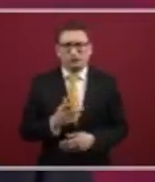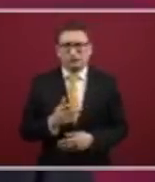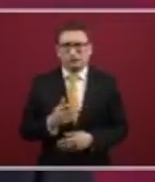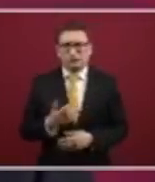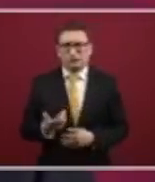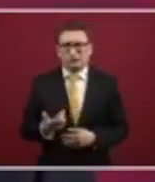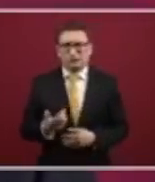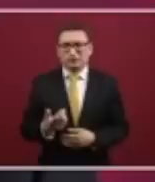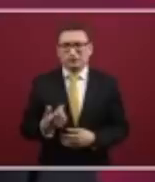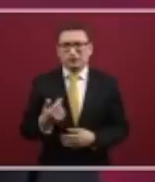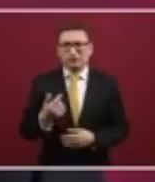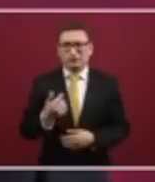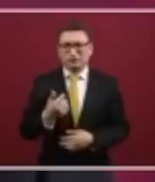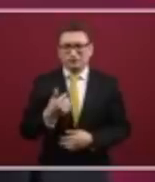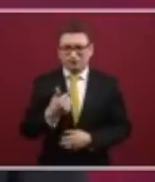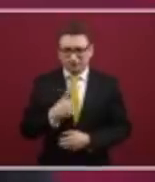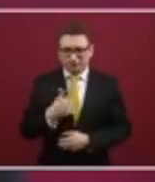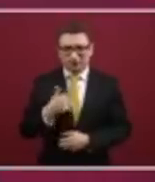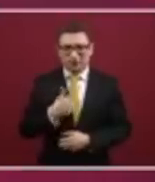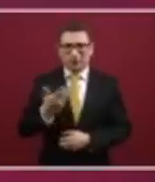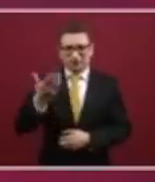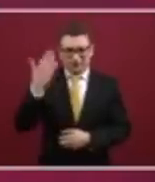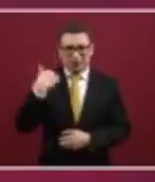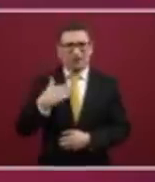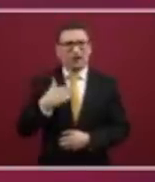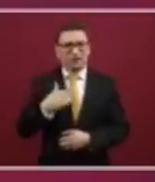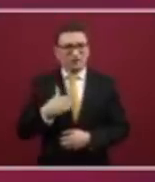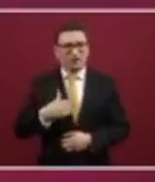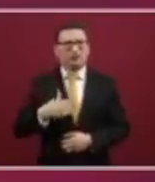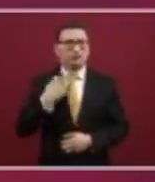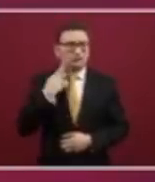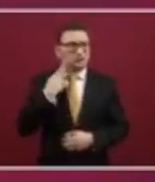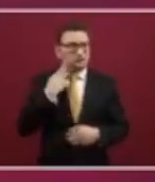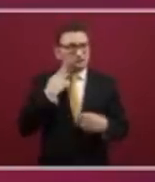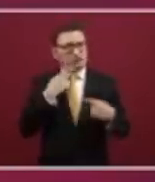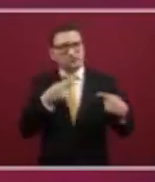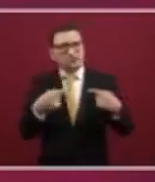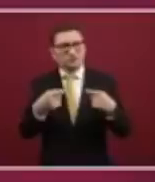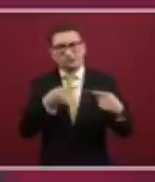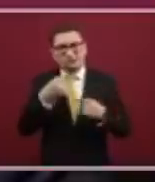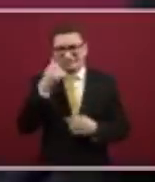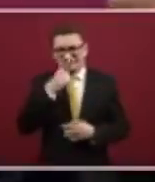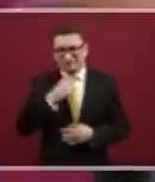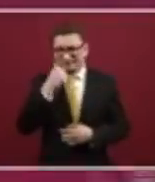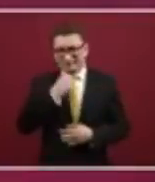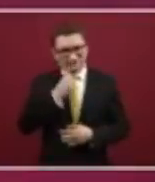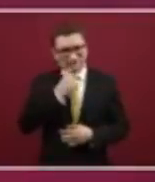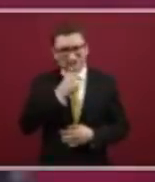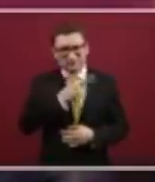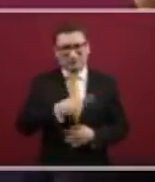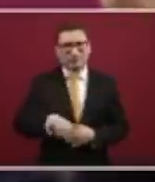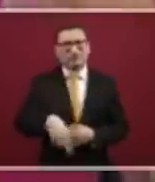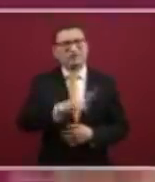oposición siempre me buscaban